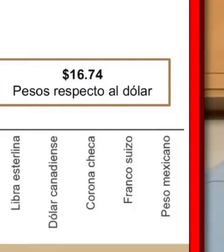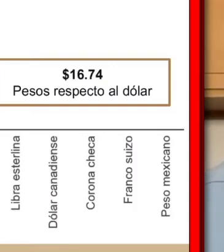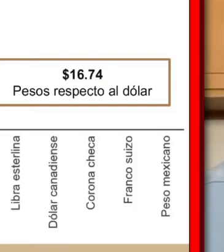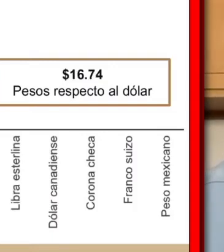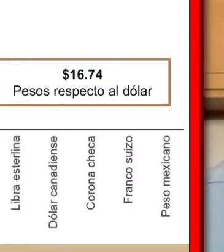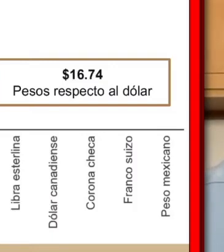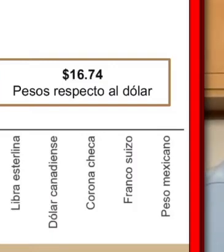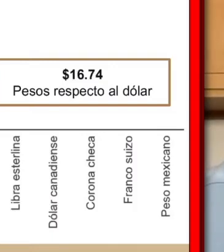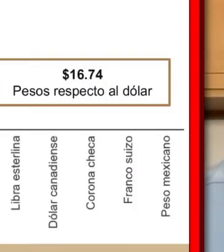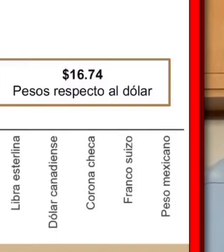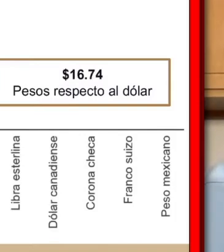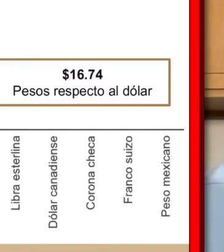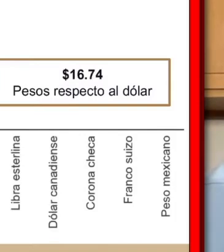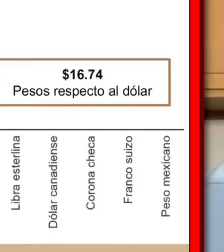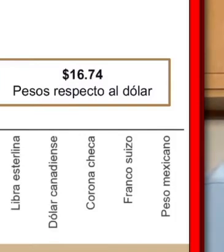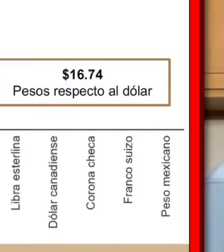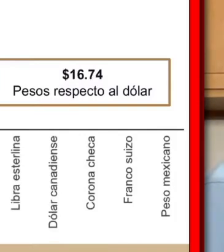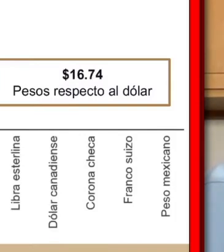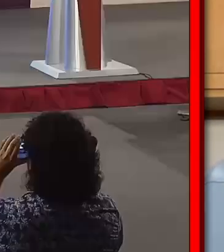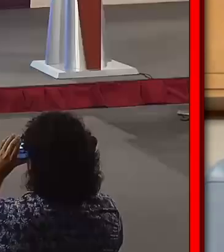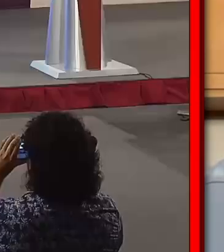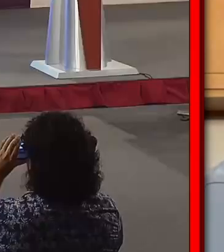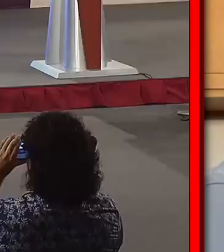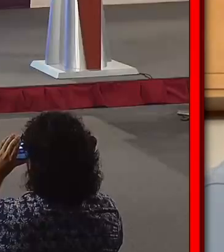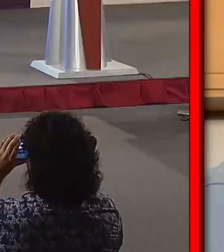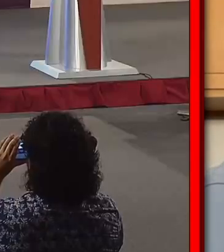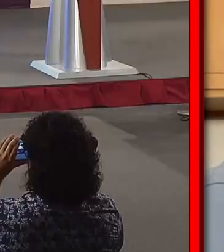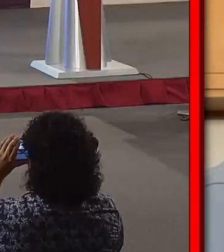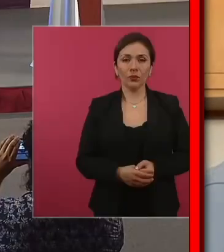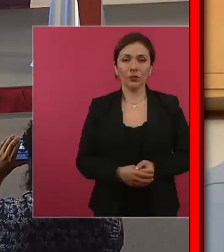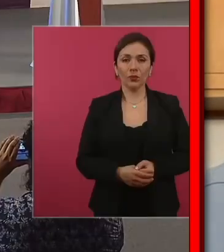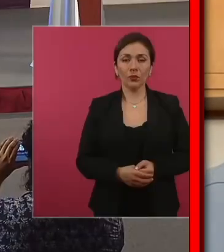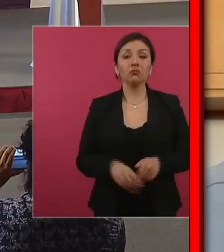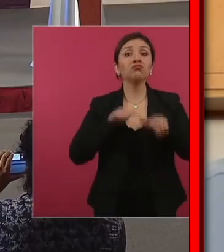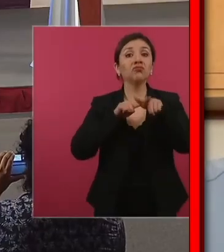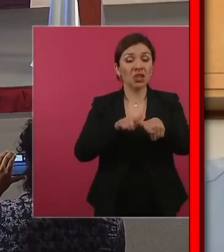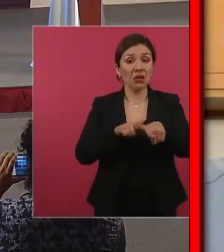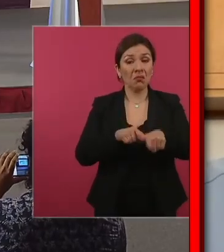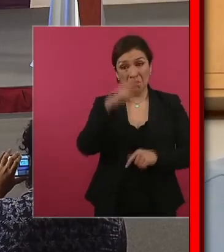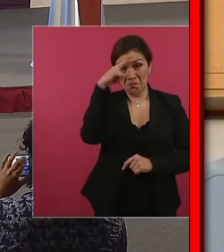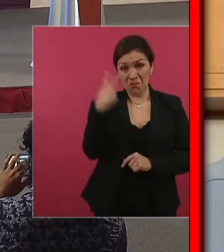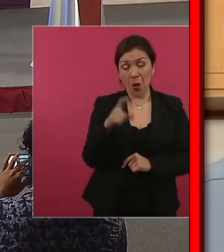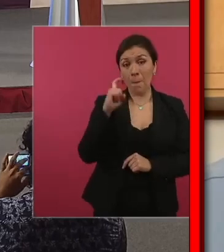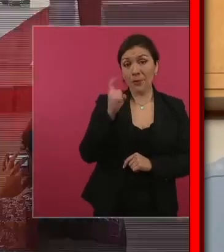maneras este Sigue estando el peso mexicano